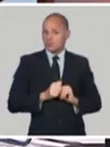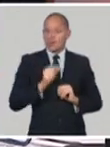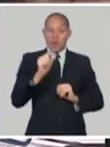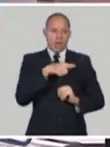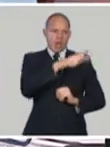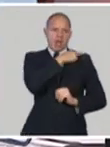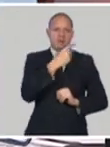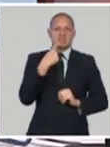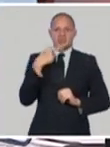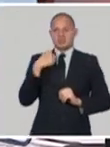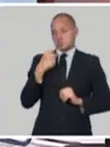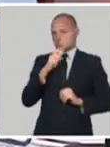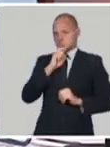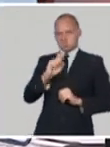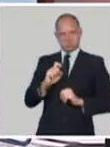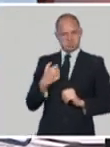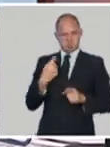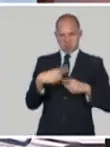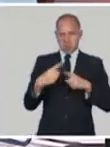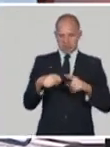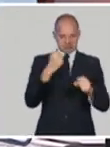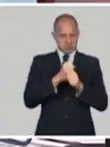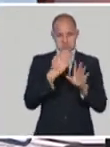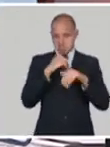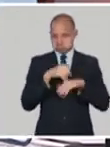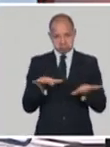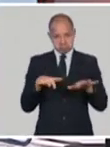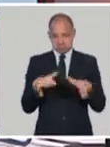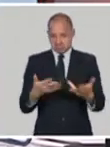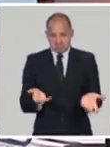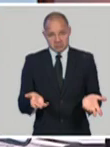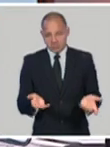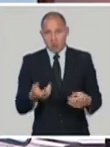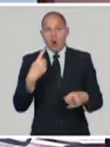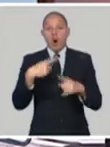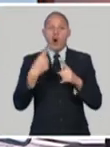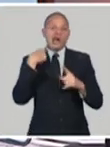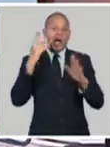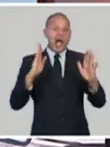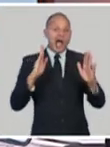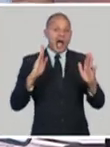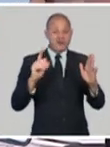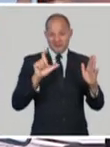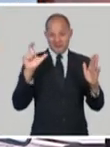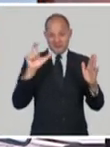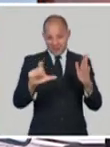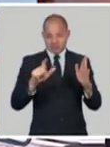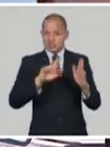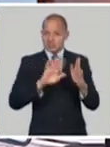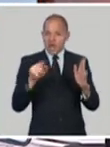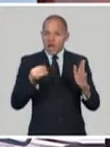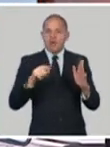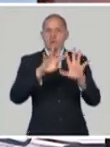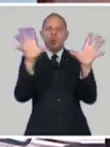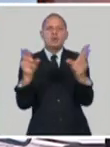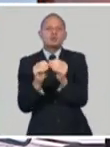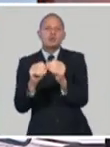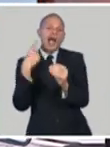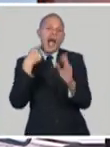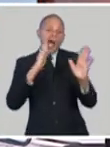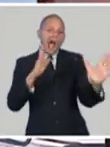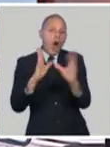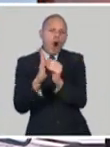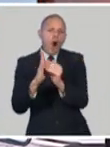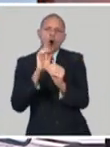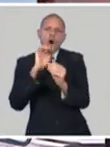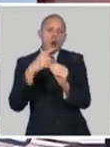destajo porque no tengo materia prima para que trabajen, y también las utilidades al fin de año van a ser limitadas. Todo eso está dando vuelta en